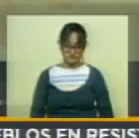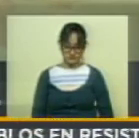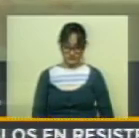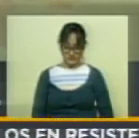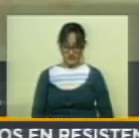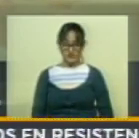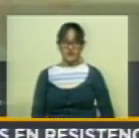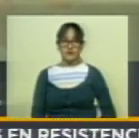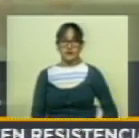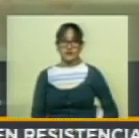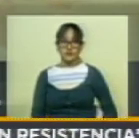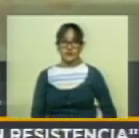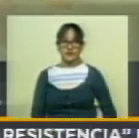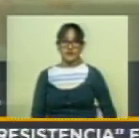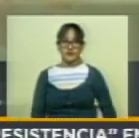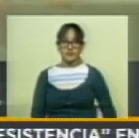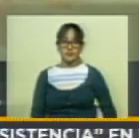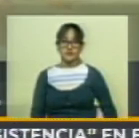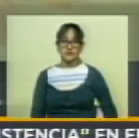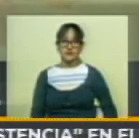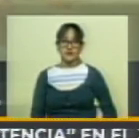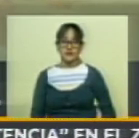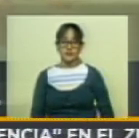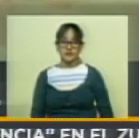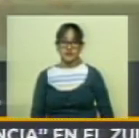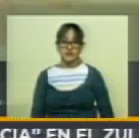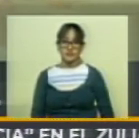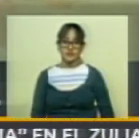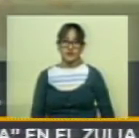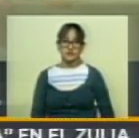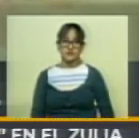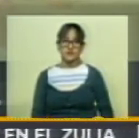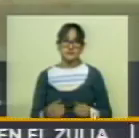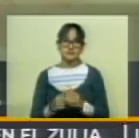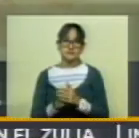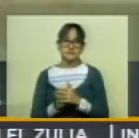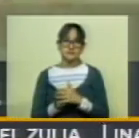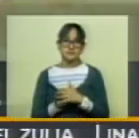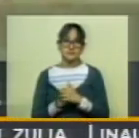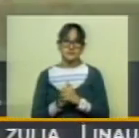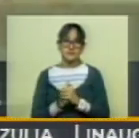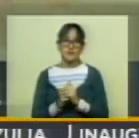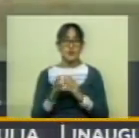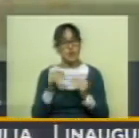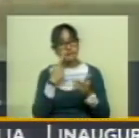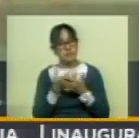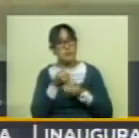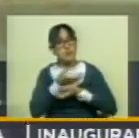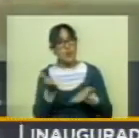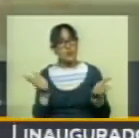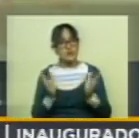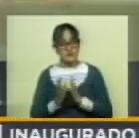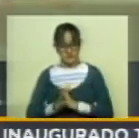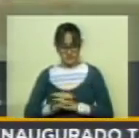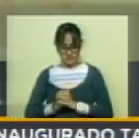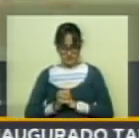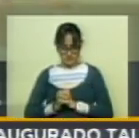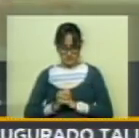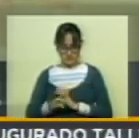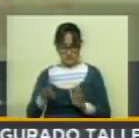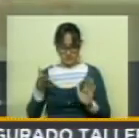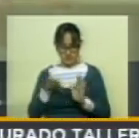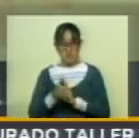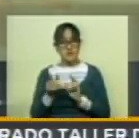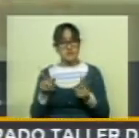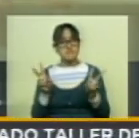todo lo que fue planteado el martes, ya lo dije. Todo lo que fue planteado ya lo hicimos público en relación a en esta